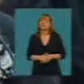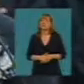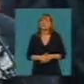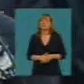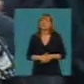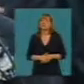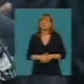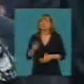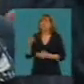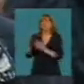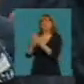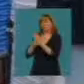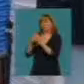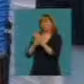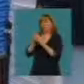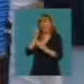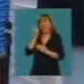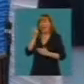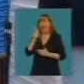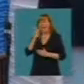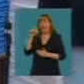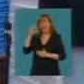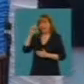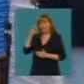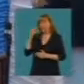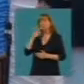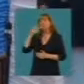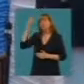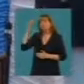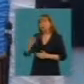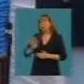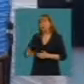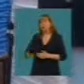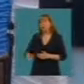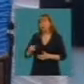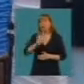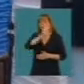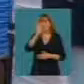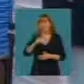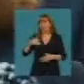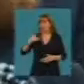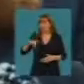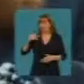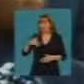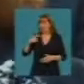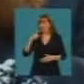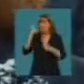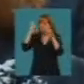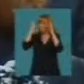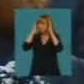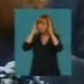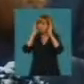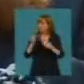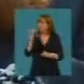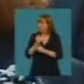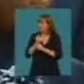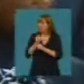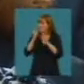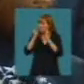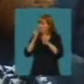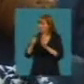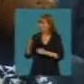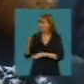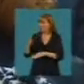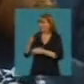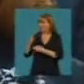Doctora Nilda Celia Garré, juráis por la patria desempeñar con lealtad y patriotismo el